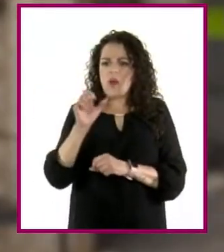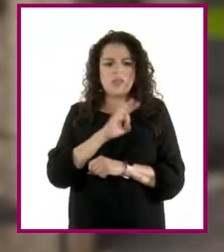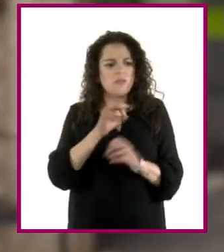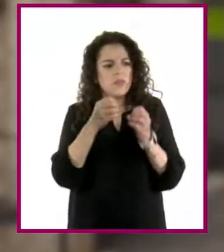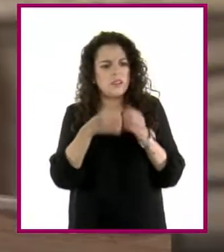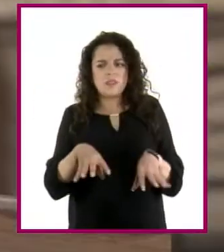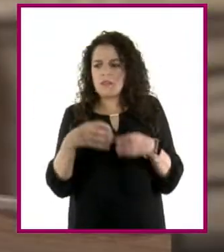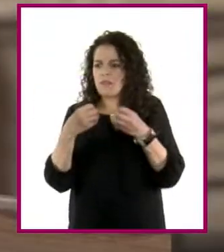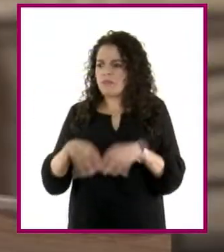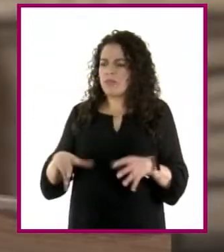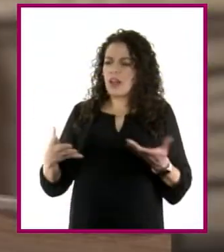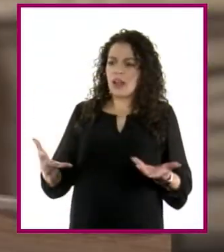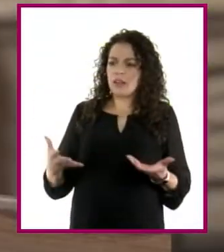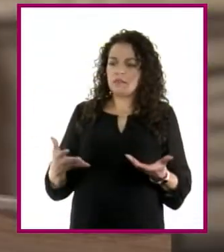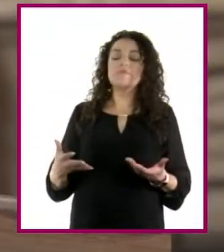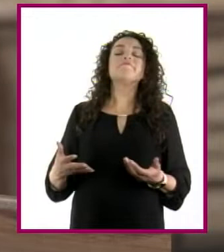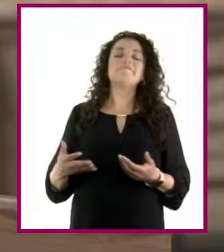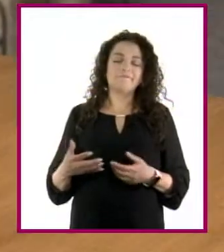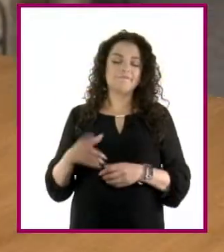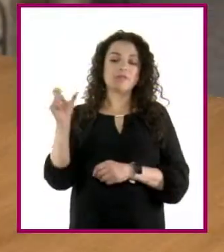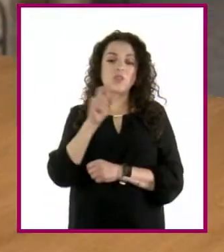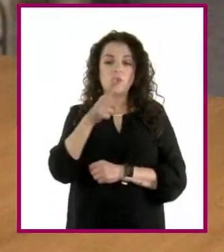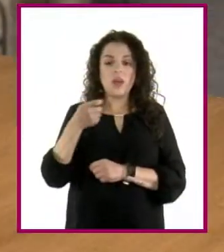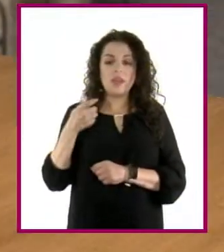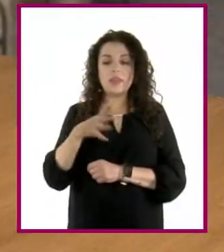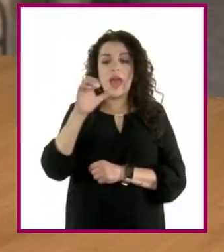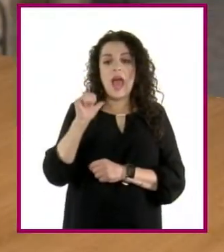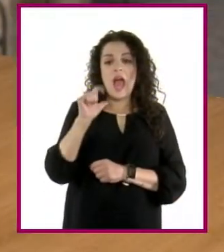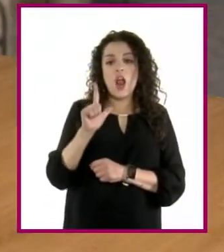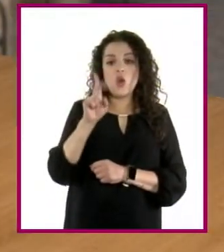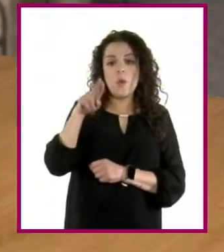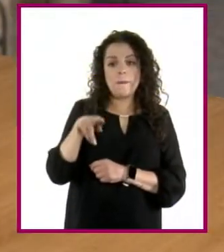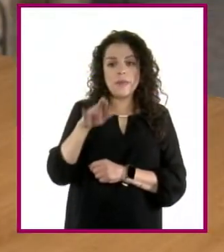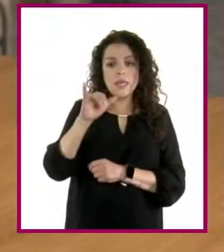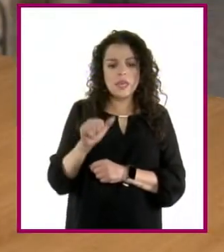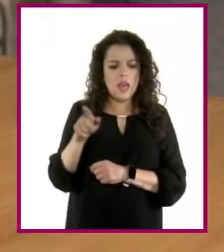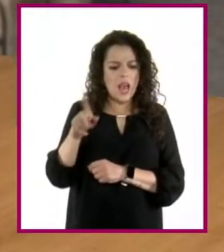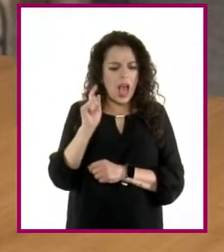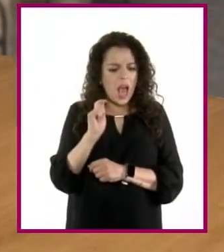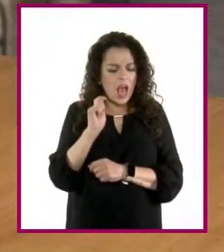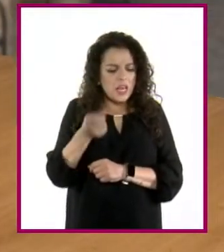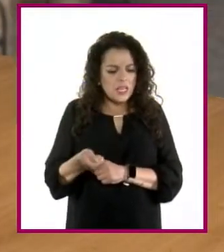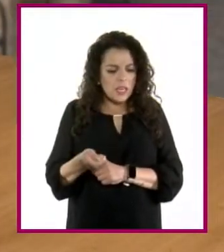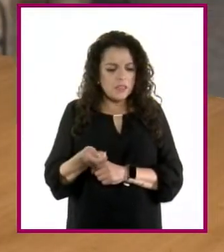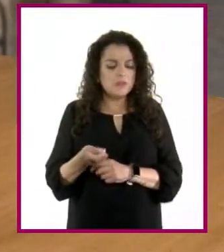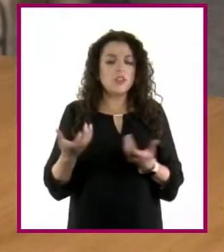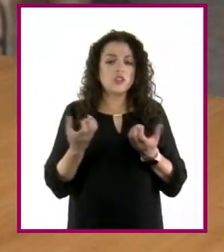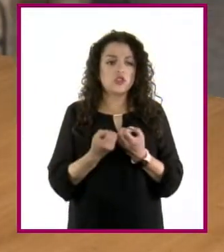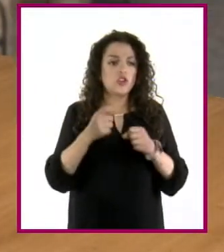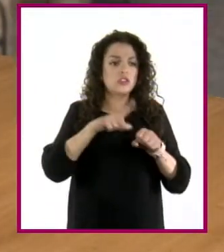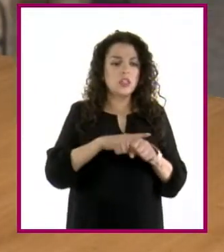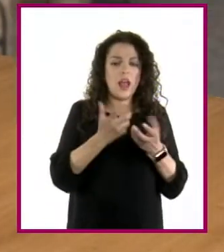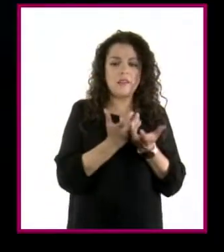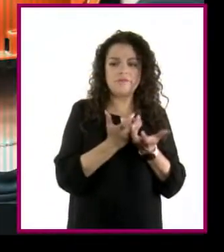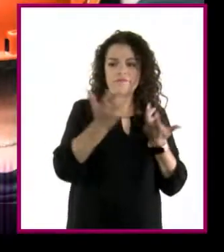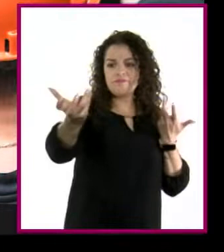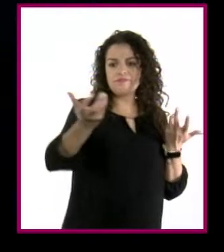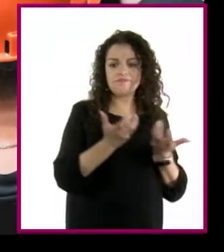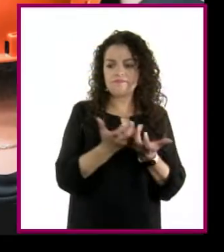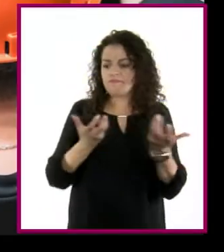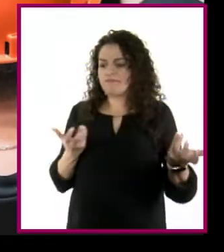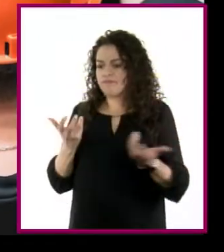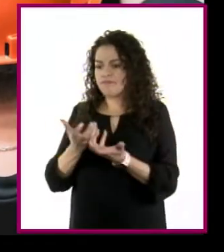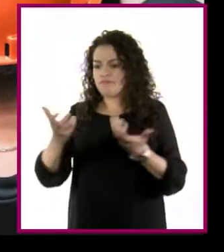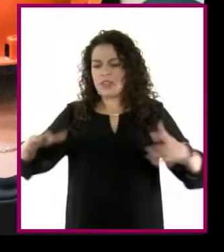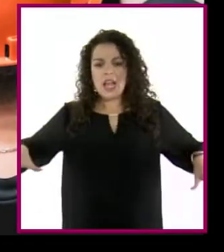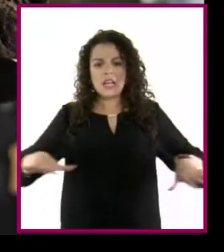de anomía. ¿Anomía? ¿Qué es eso? Es un estado de desintegración social causado por un cambio social profundo.